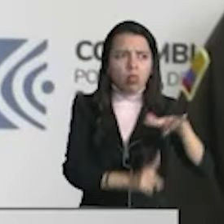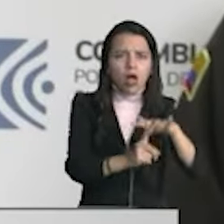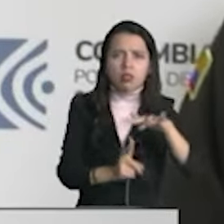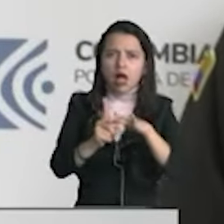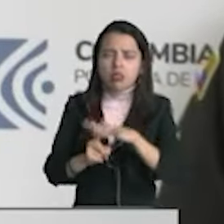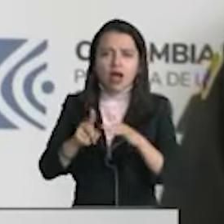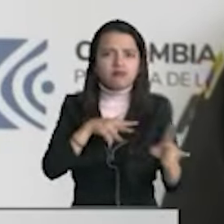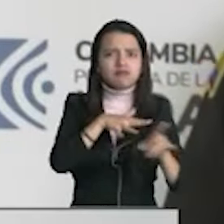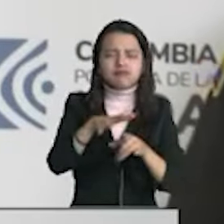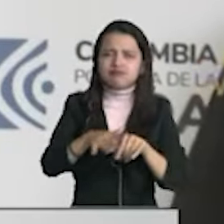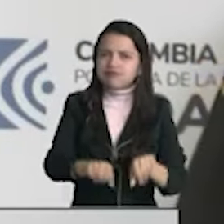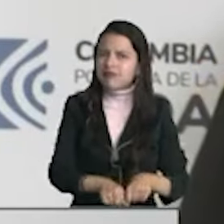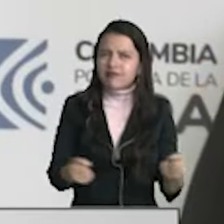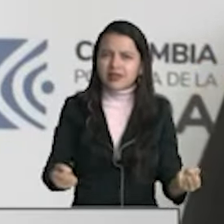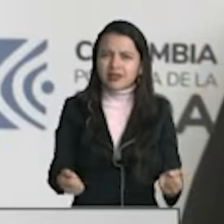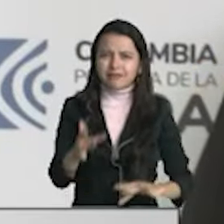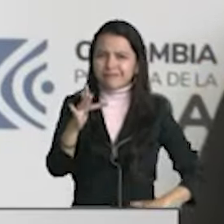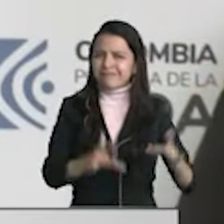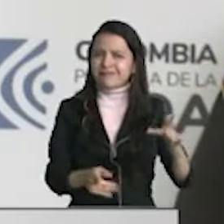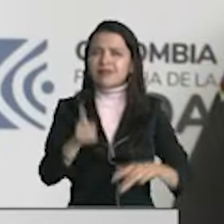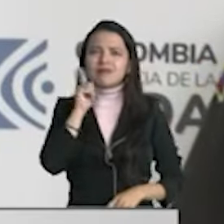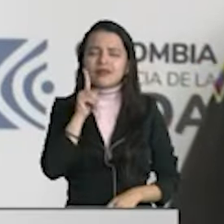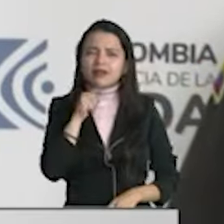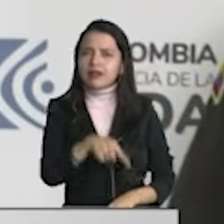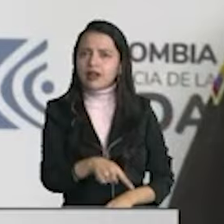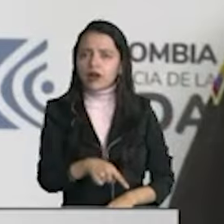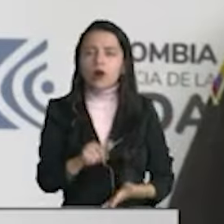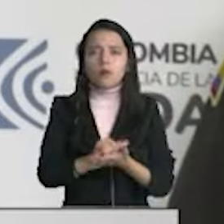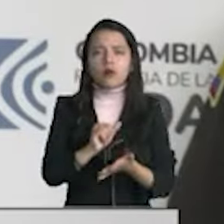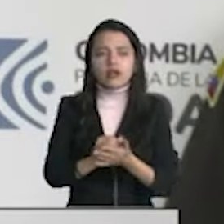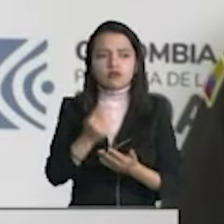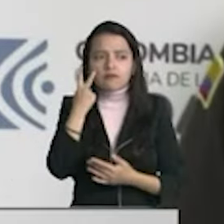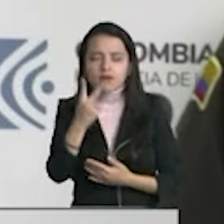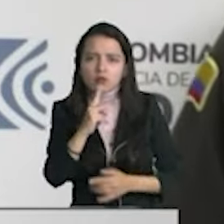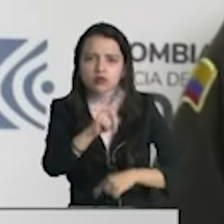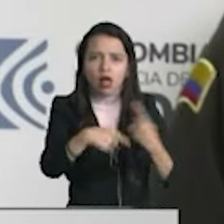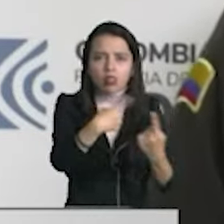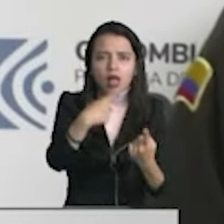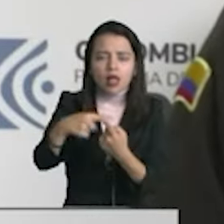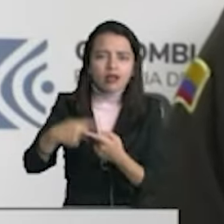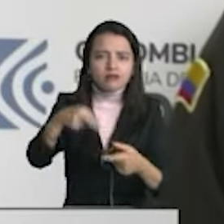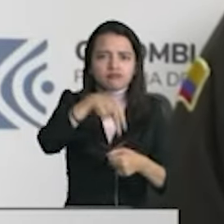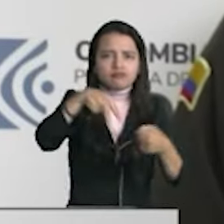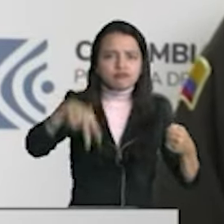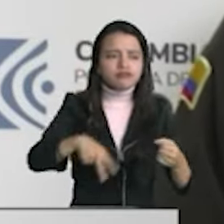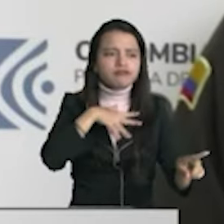realizado esta organización contra la población civil,